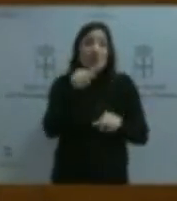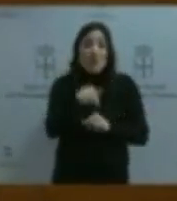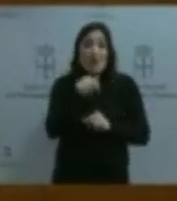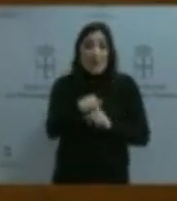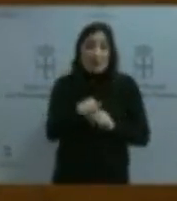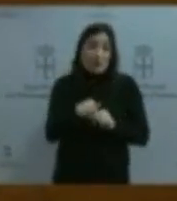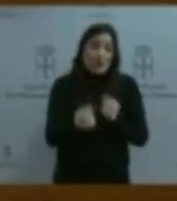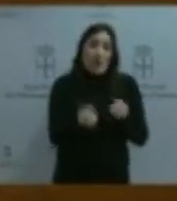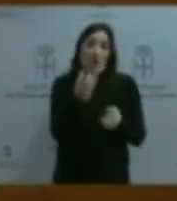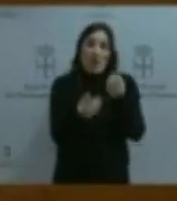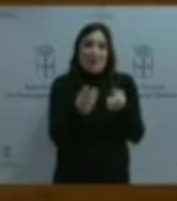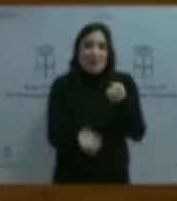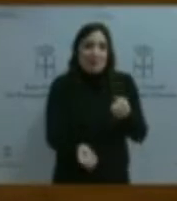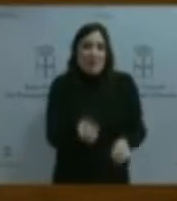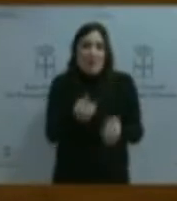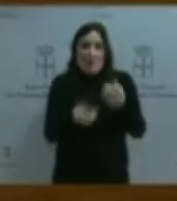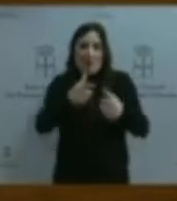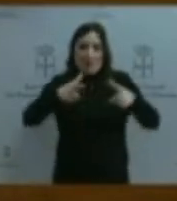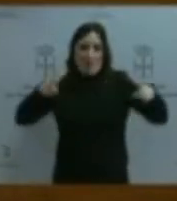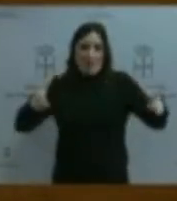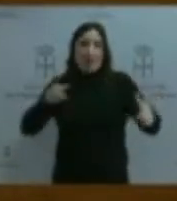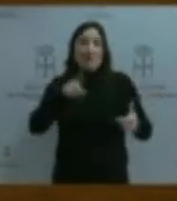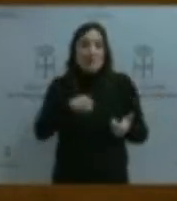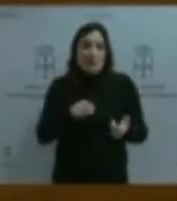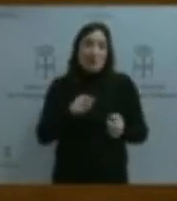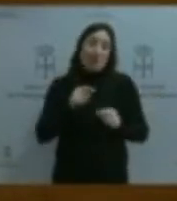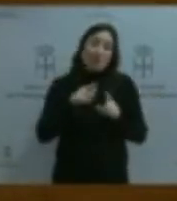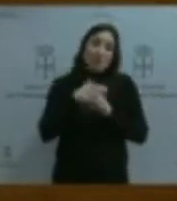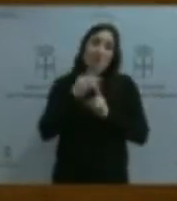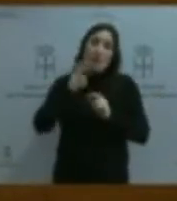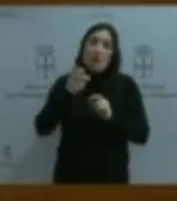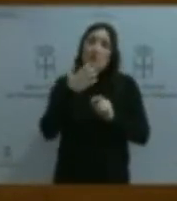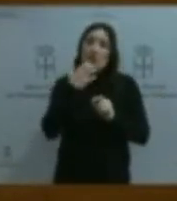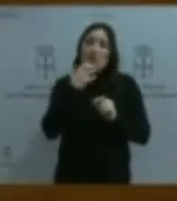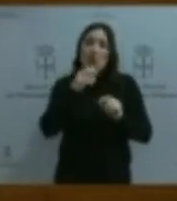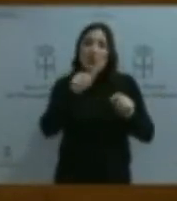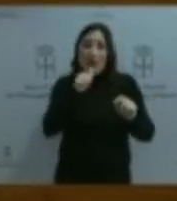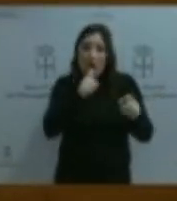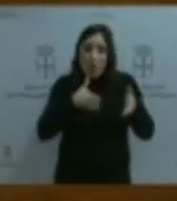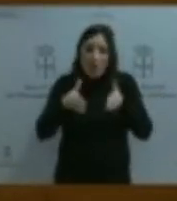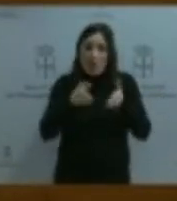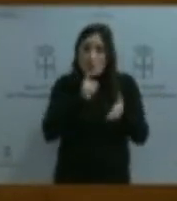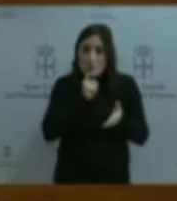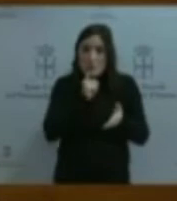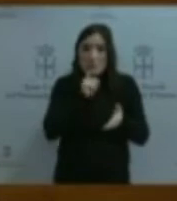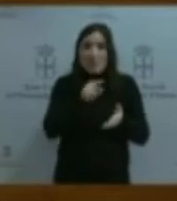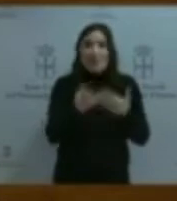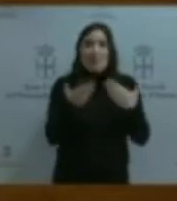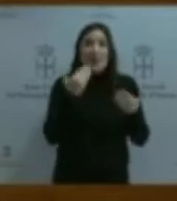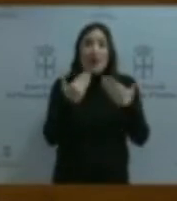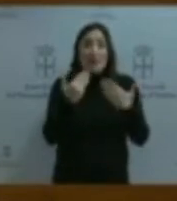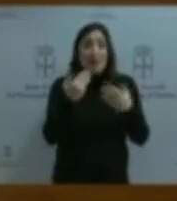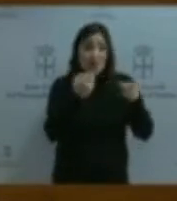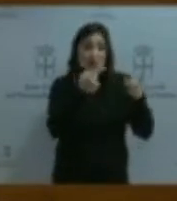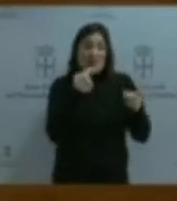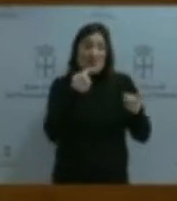fenómeno de la colmatación, de lo que está ocurriendo con las avenidas de agua. Hay que hablar, qué es lo que está ocurriendo, habla usted de las anguilas, que cómo se